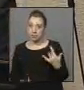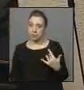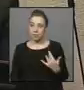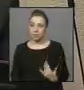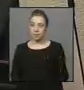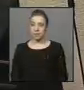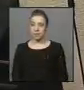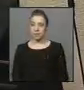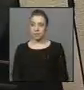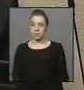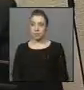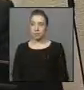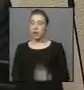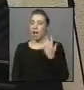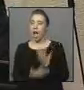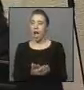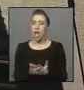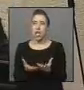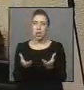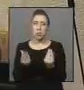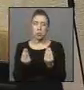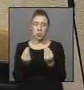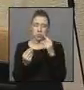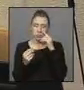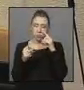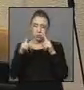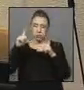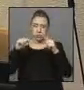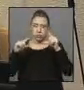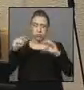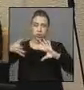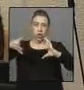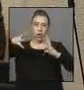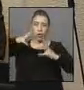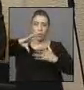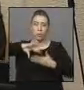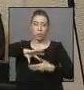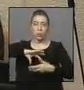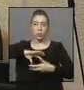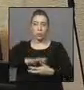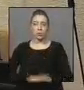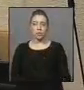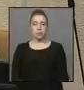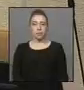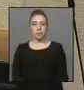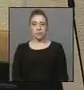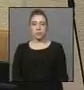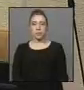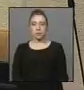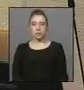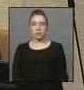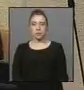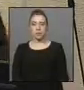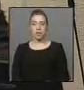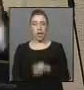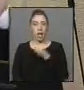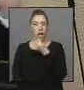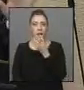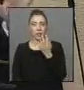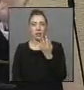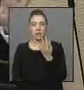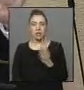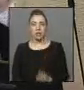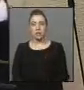Hay abundantes estadísticas en el mundo que señalan que a